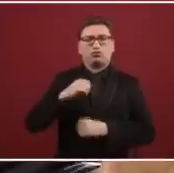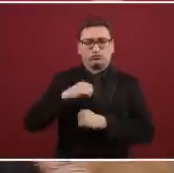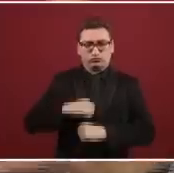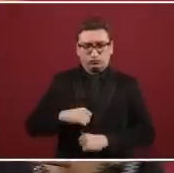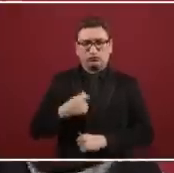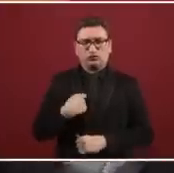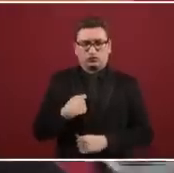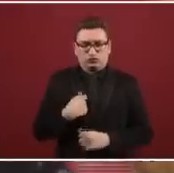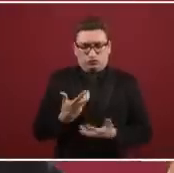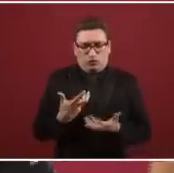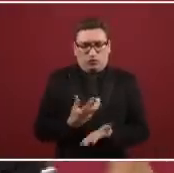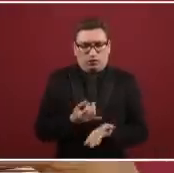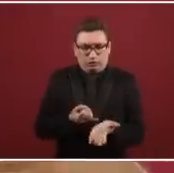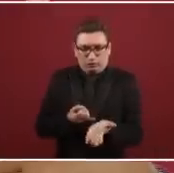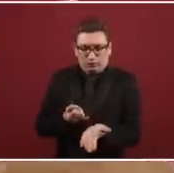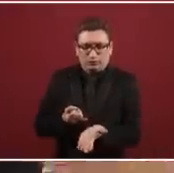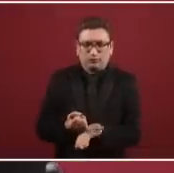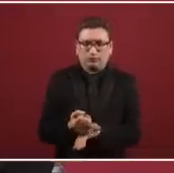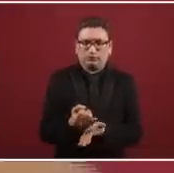podamos decidir